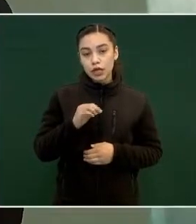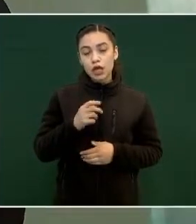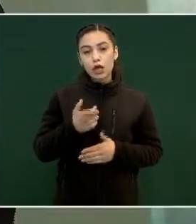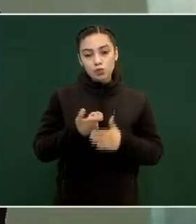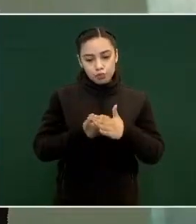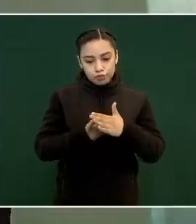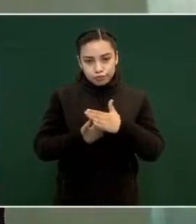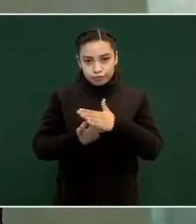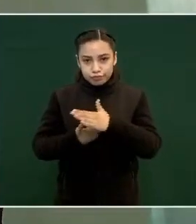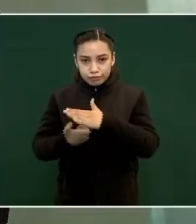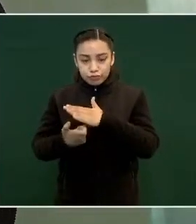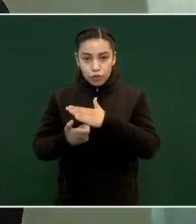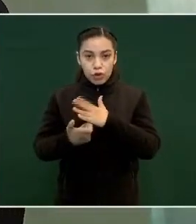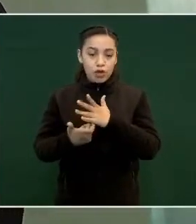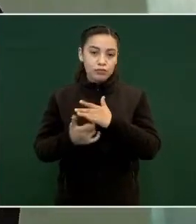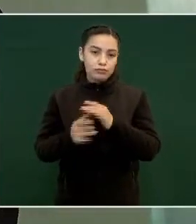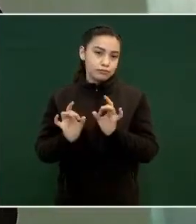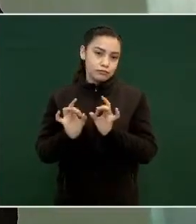pues